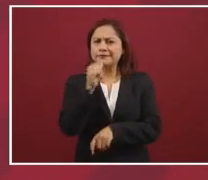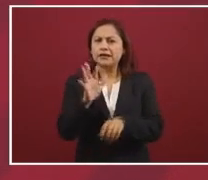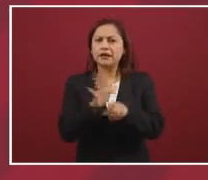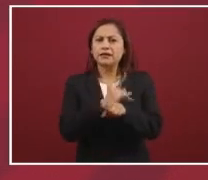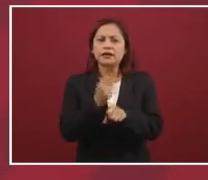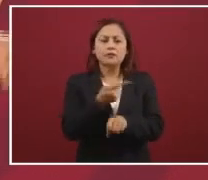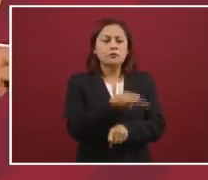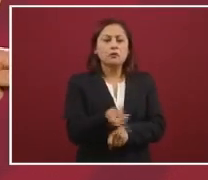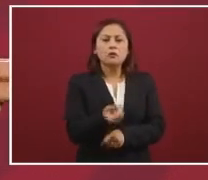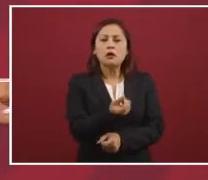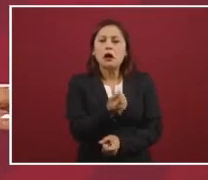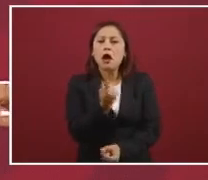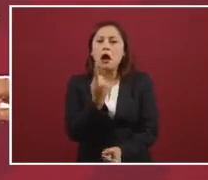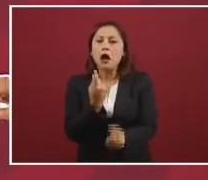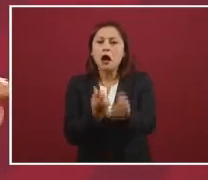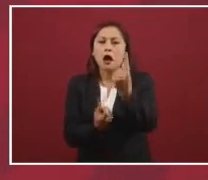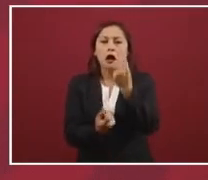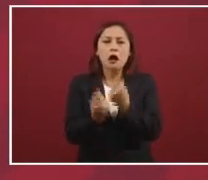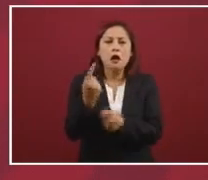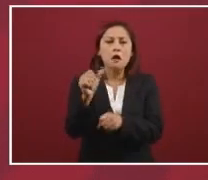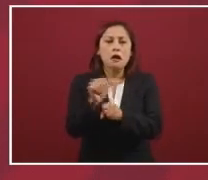en función de la población en general.